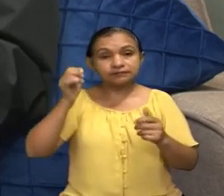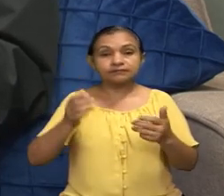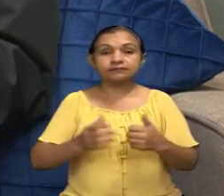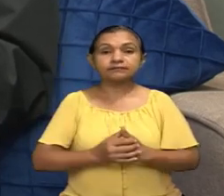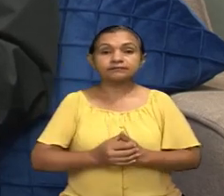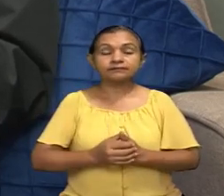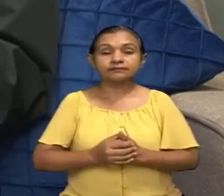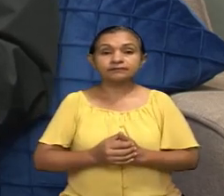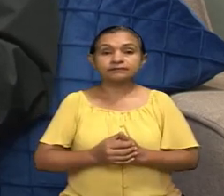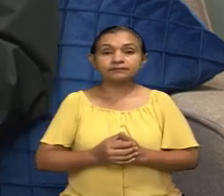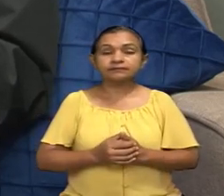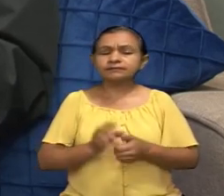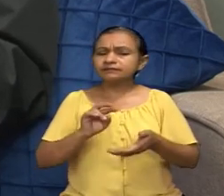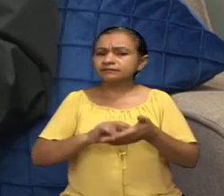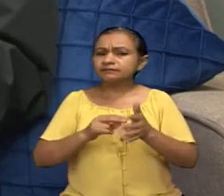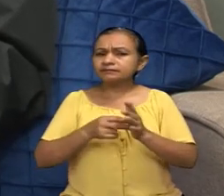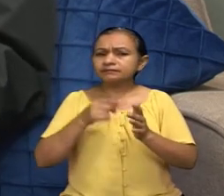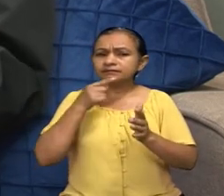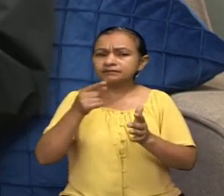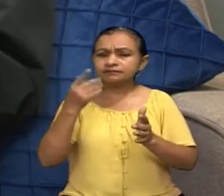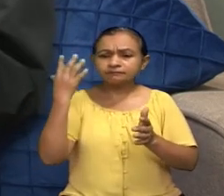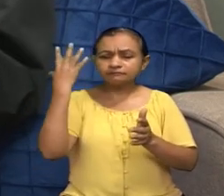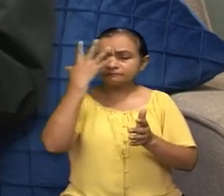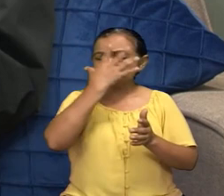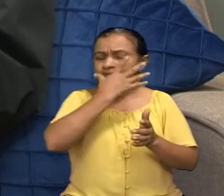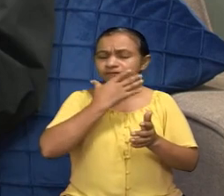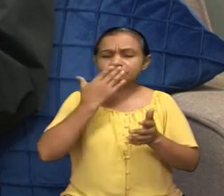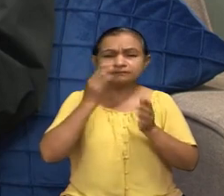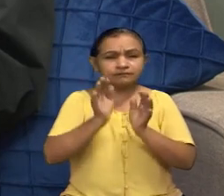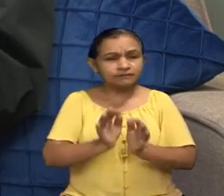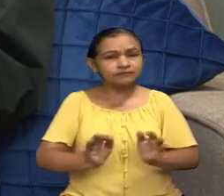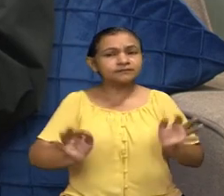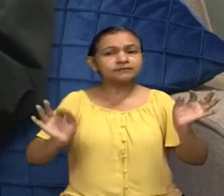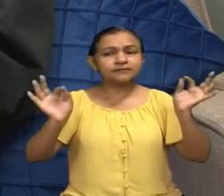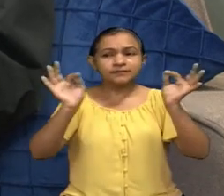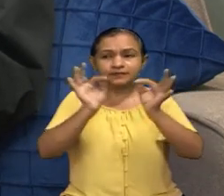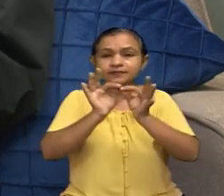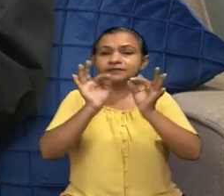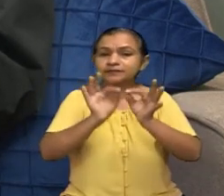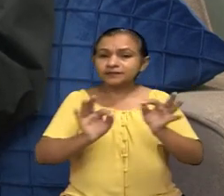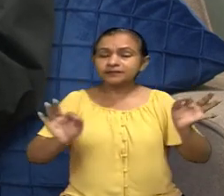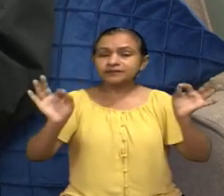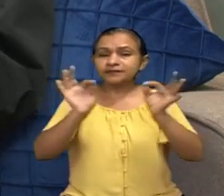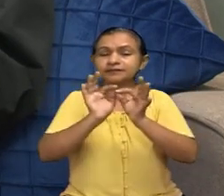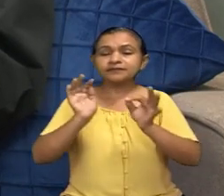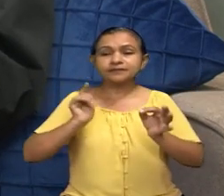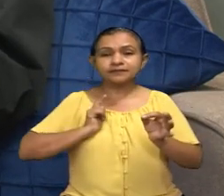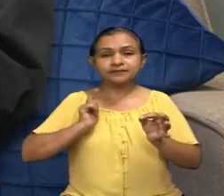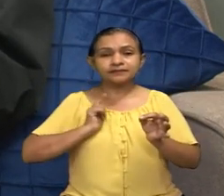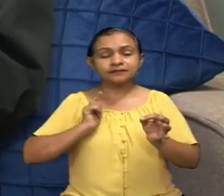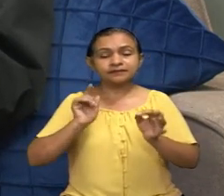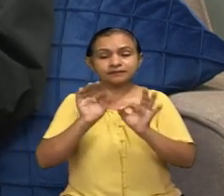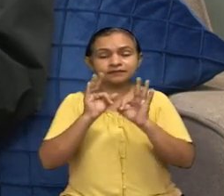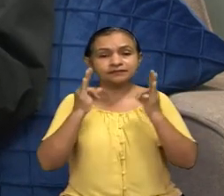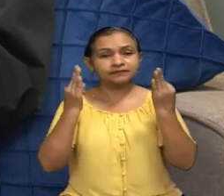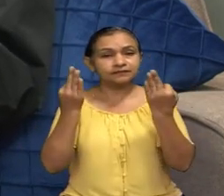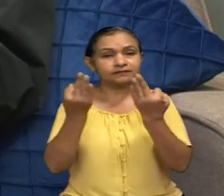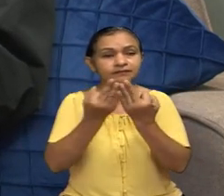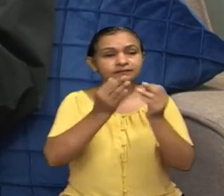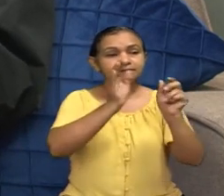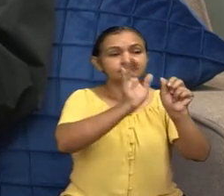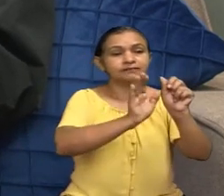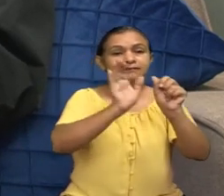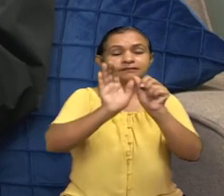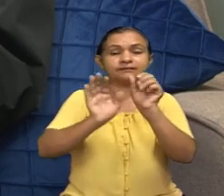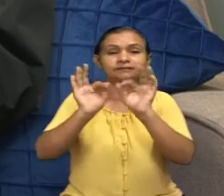son lo más preciado. Sí, así es. Lo más preciado que tenemos en nuestra familia, y